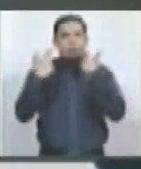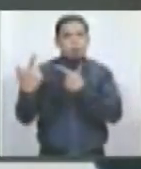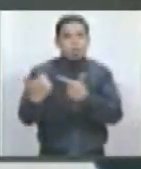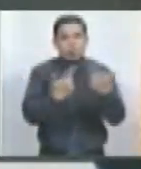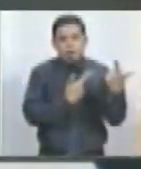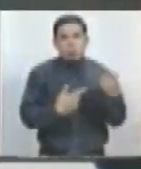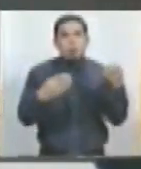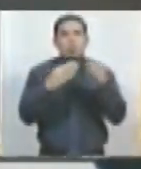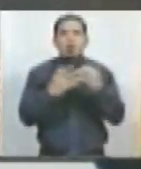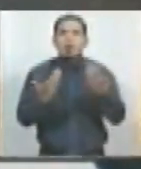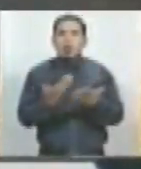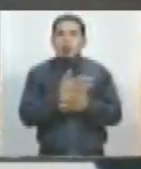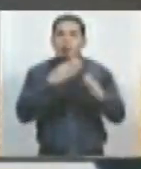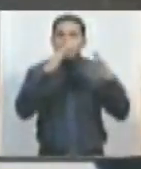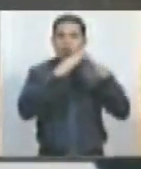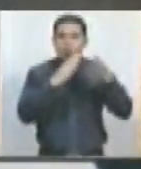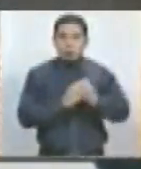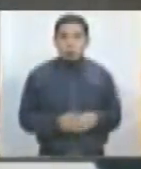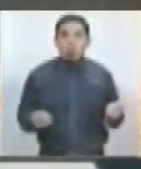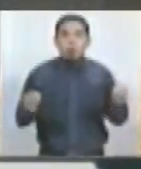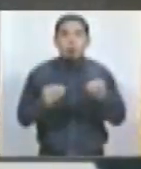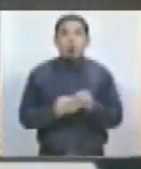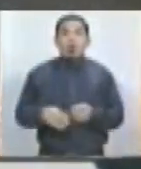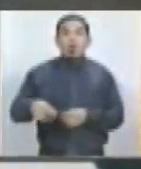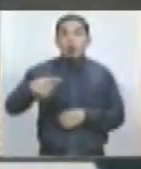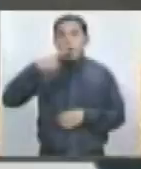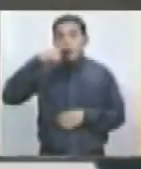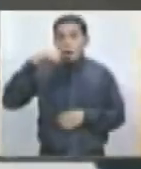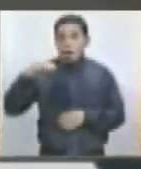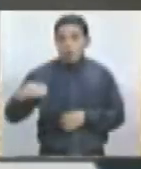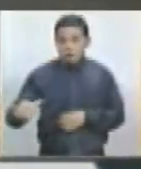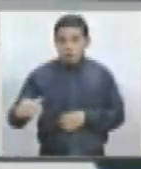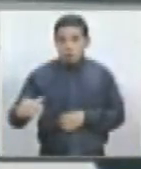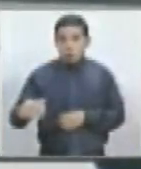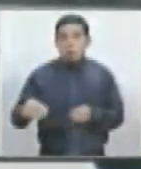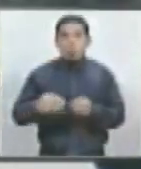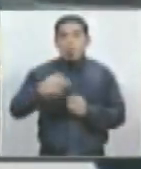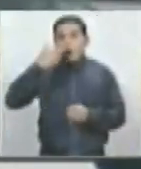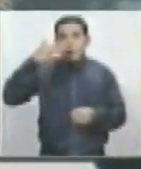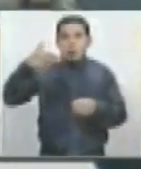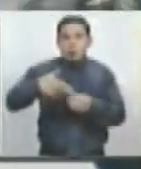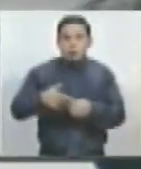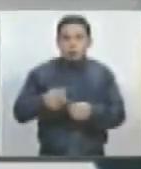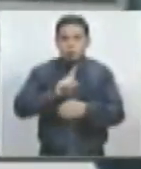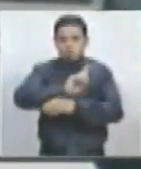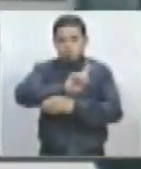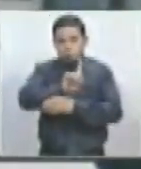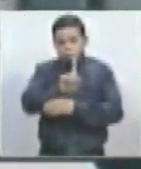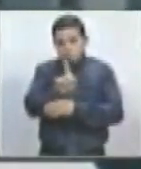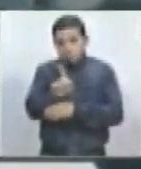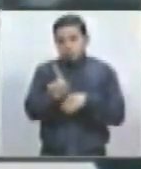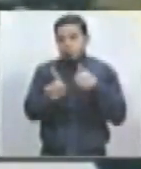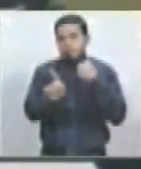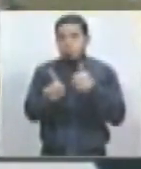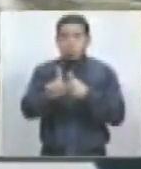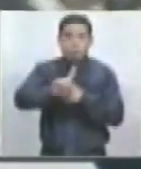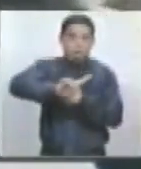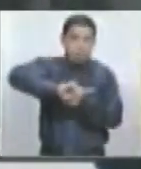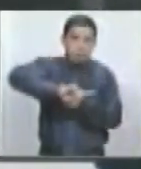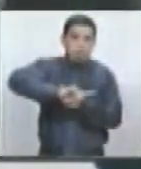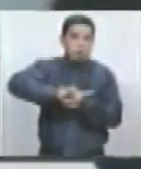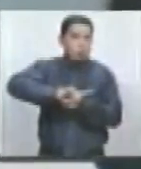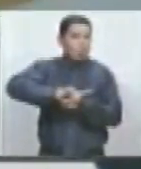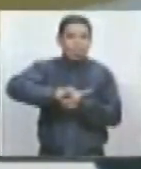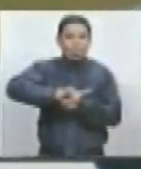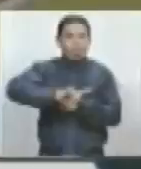su cuidado. No olvide mantener el tanque de gasolina con la cantidad de combustible suficiente y necesario. Y tome en cuenta